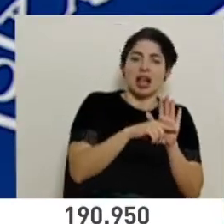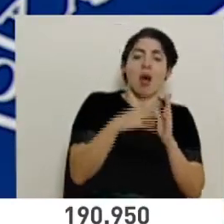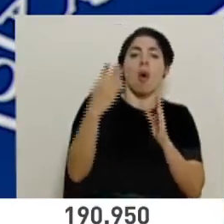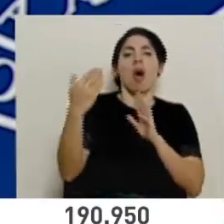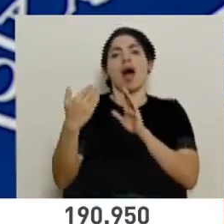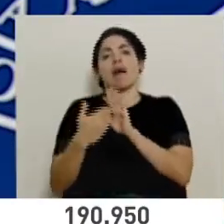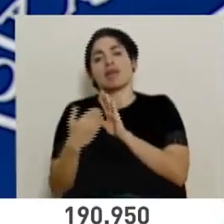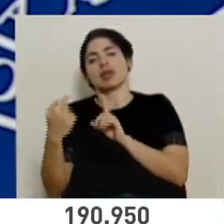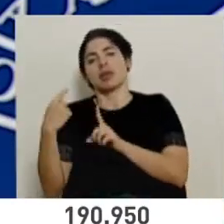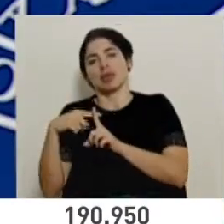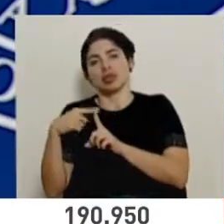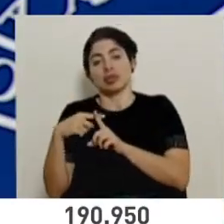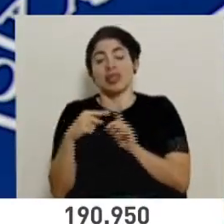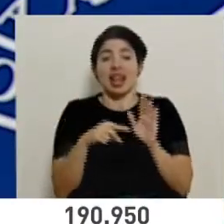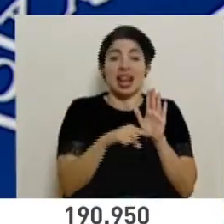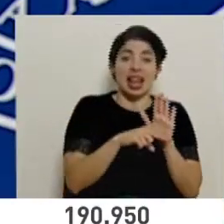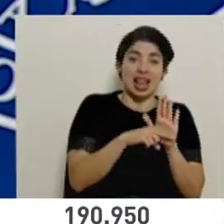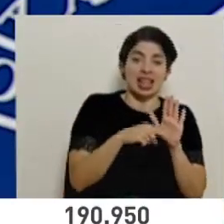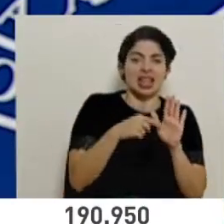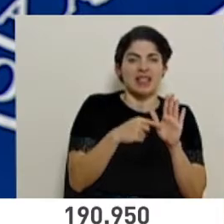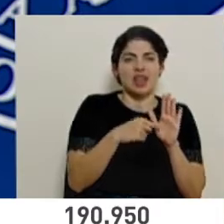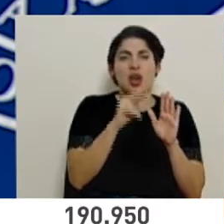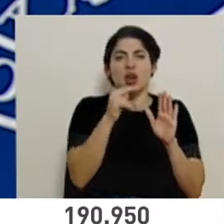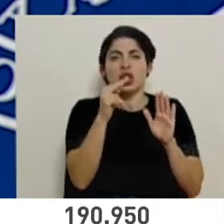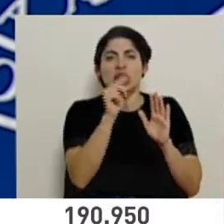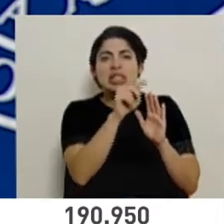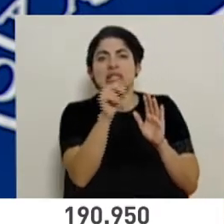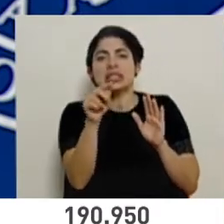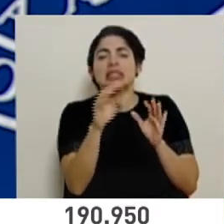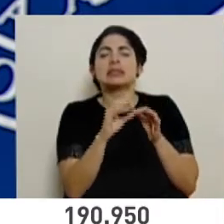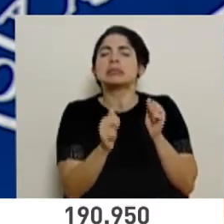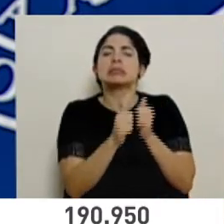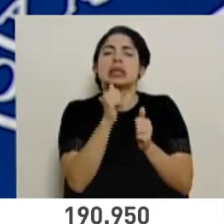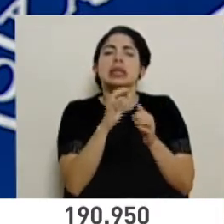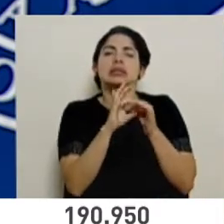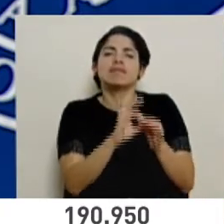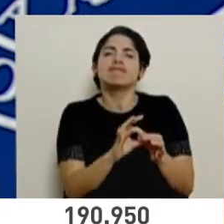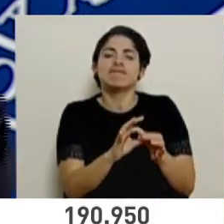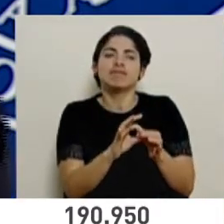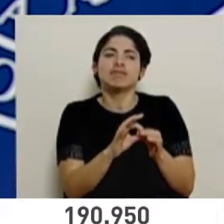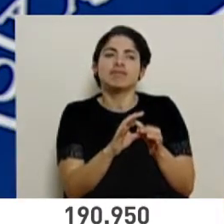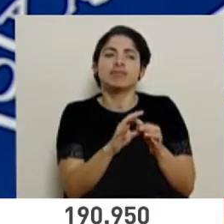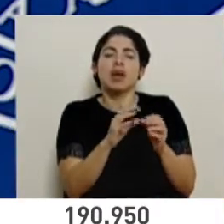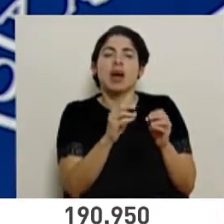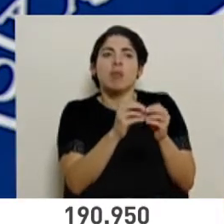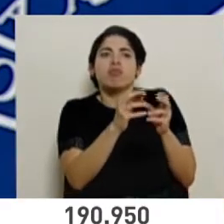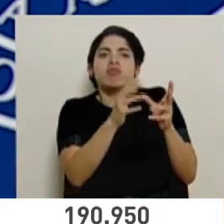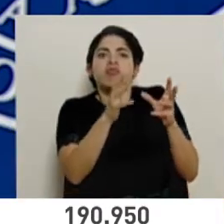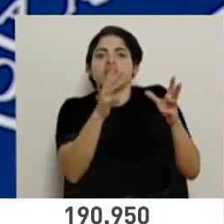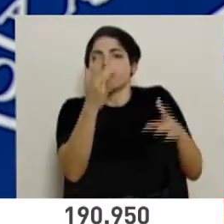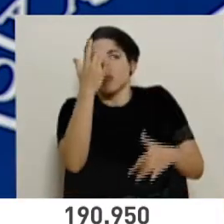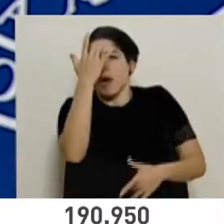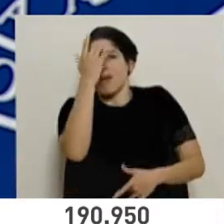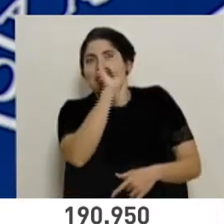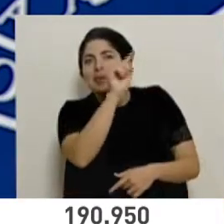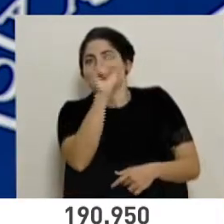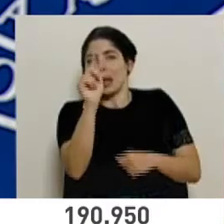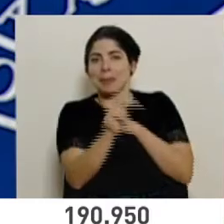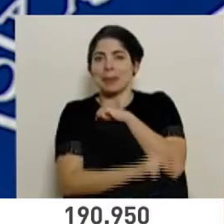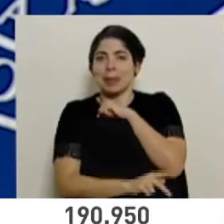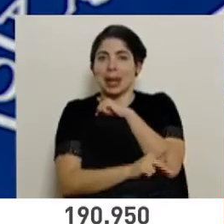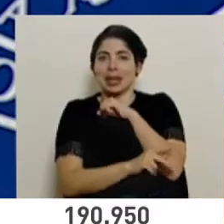este proceso. Las negativas sin duda tienen que ver principalmente con los repuntes del brote en los países que